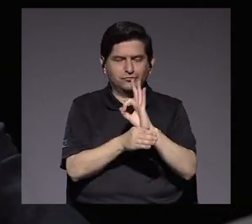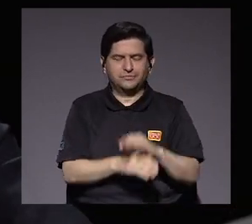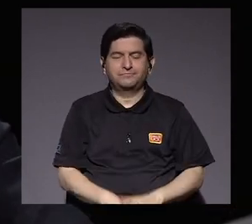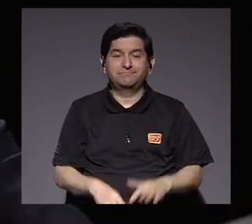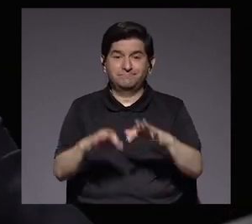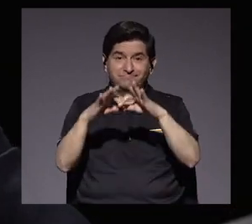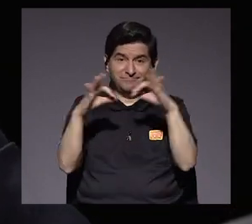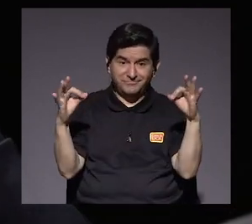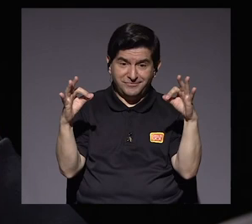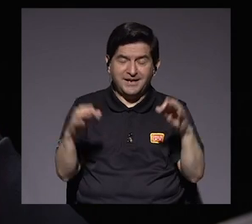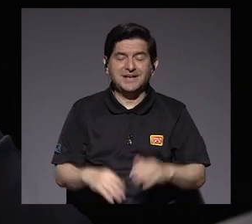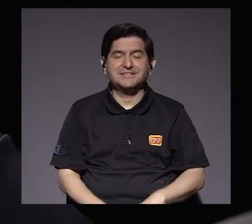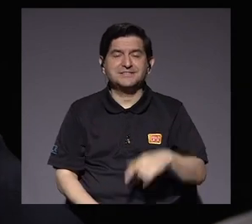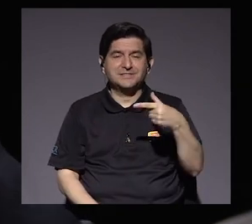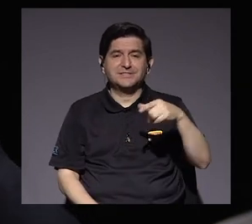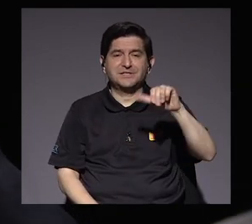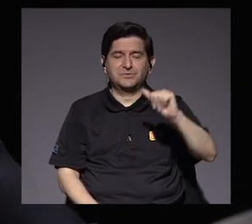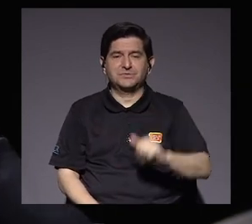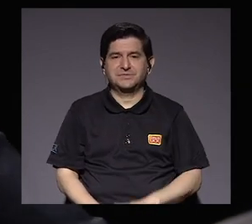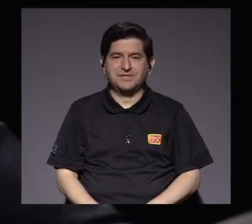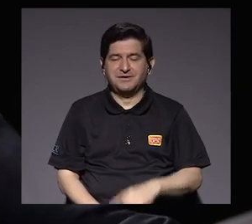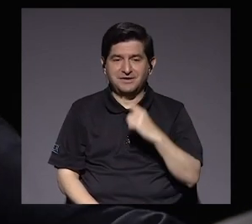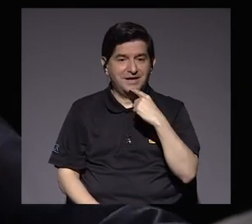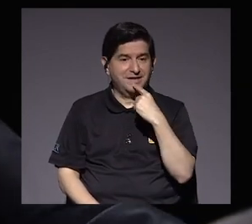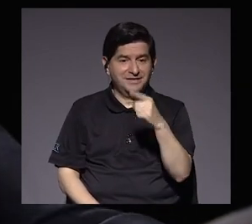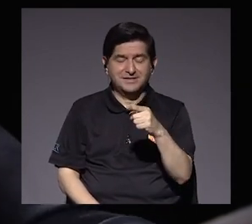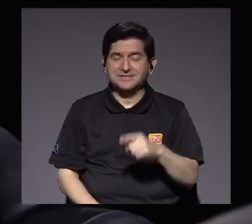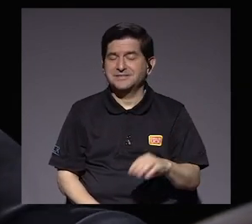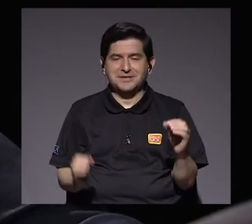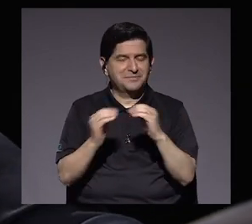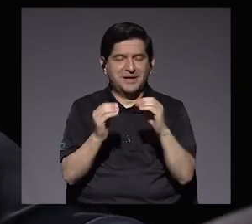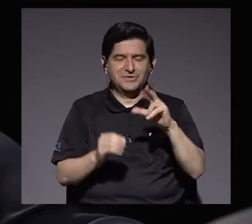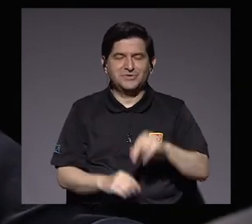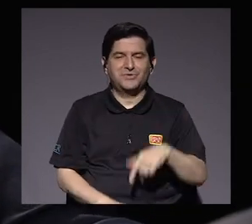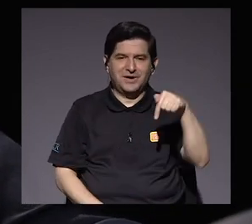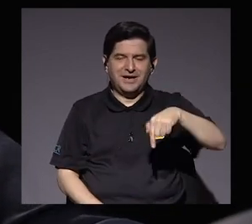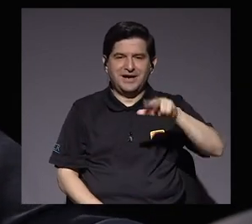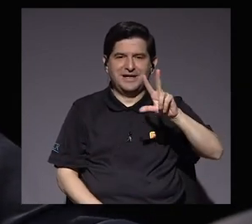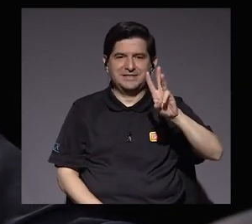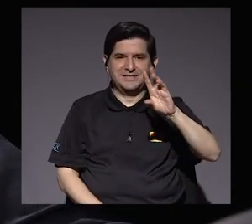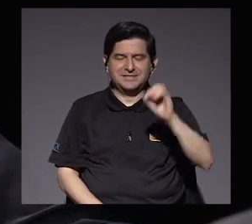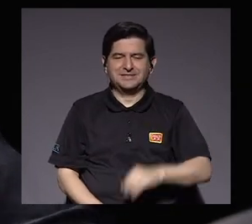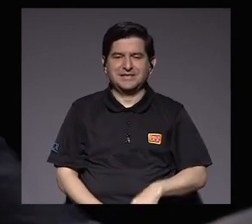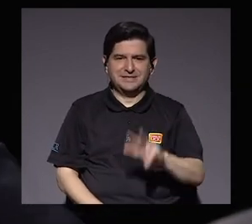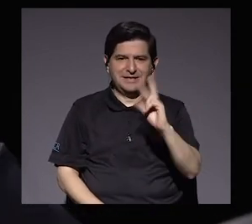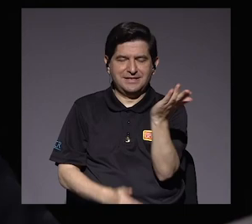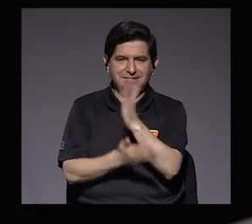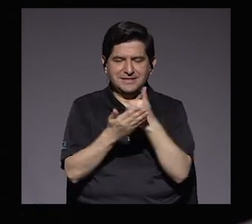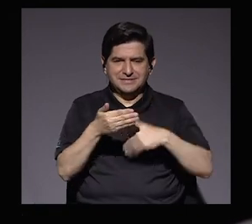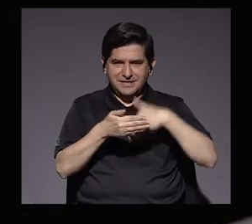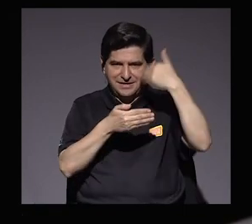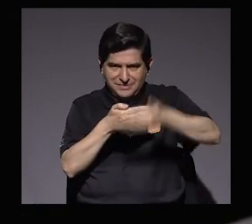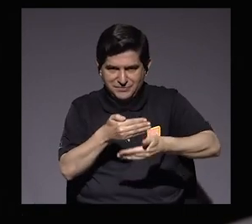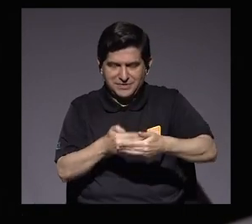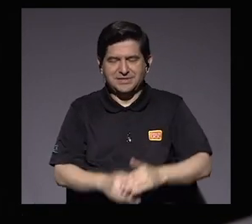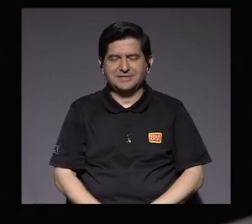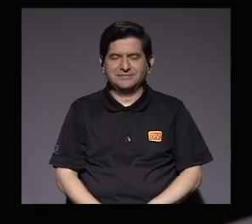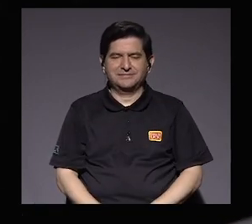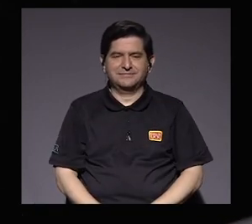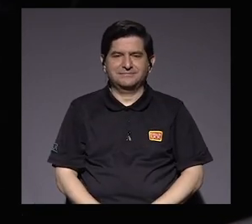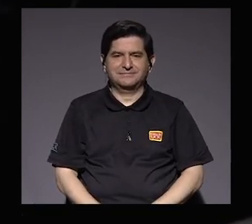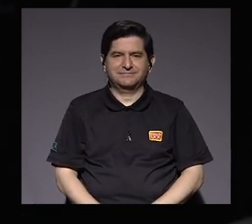Me quedo con la frase célebre de don Gustavo. No hay más que decir. Estamos en 360 con él. Viene un tercer bloque maravilloso. No se lo